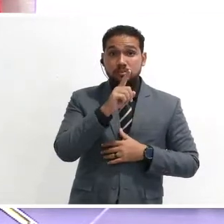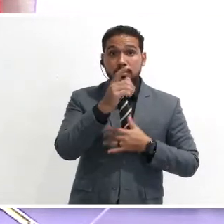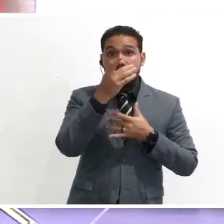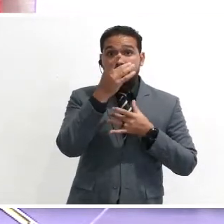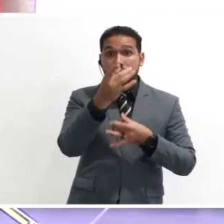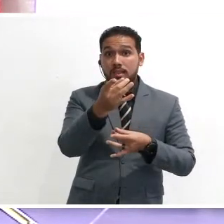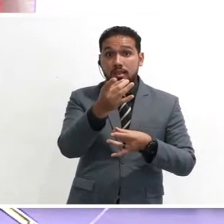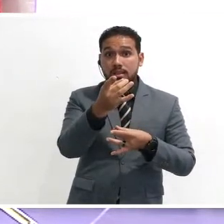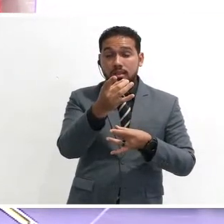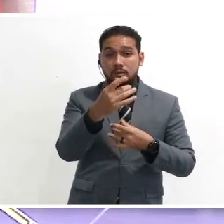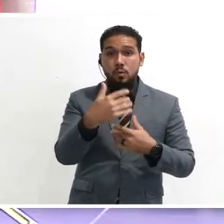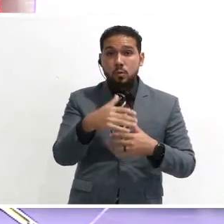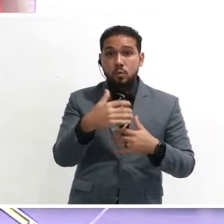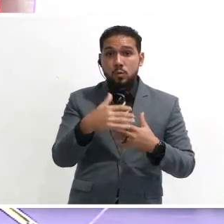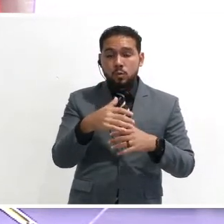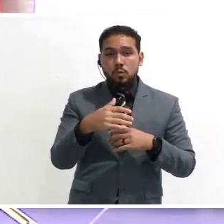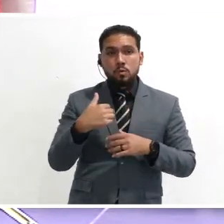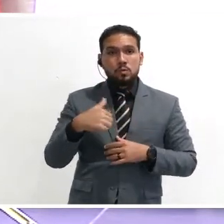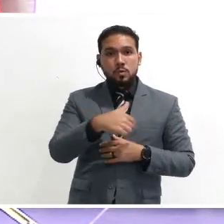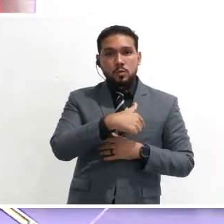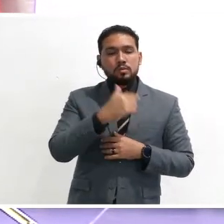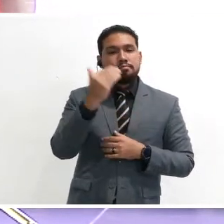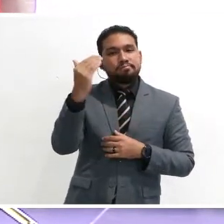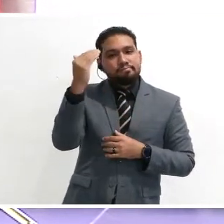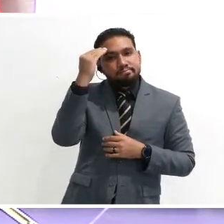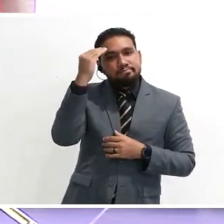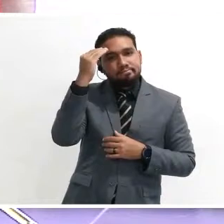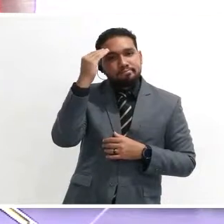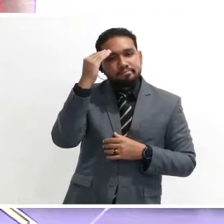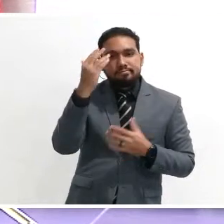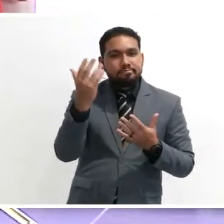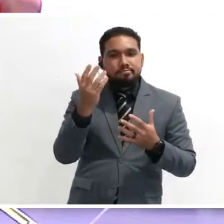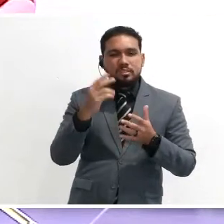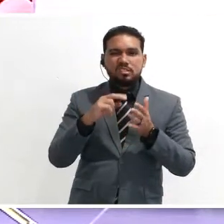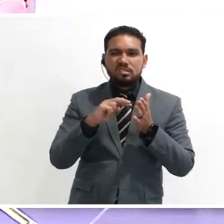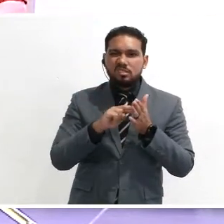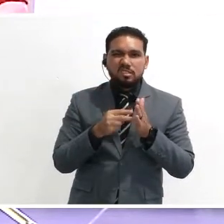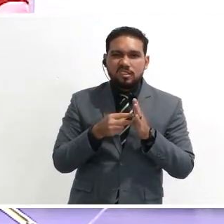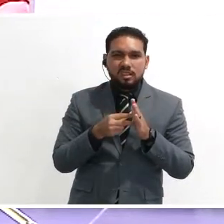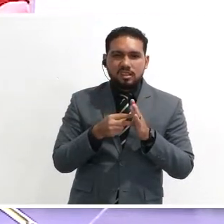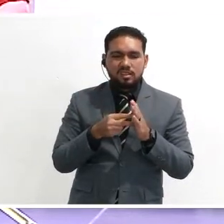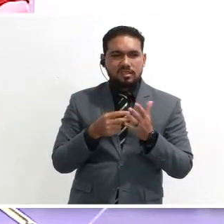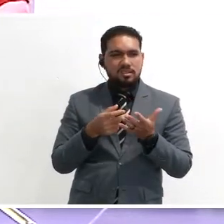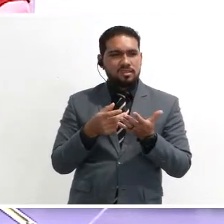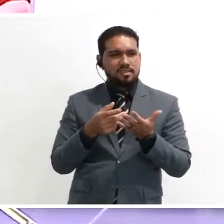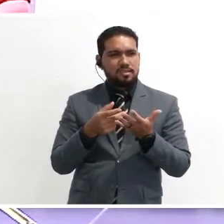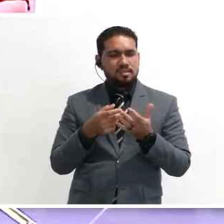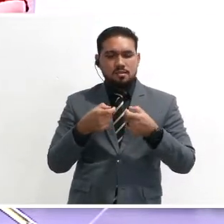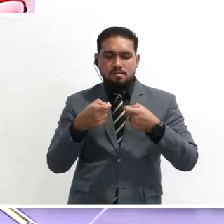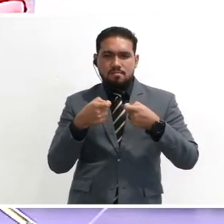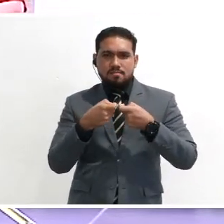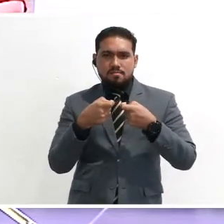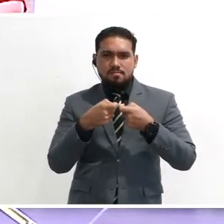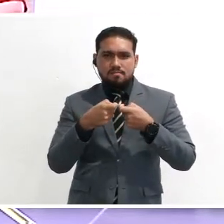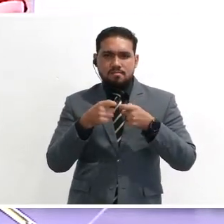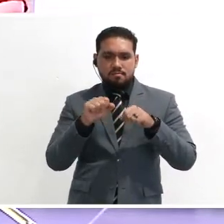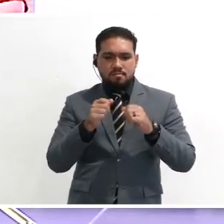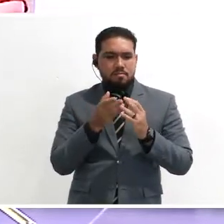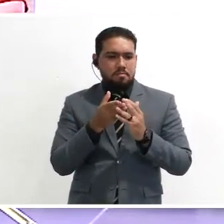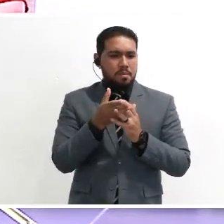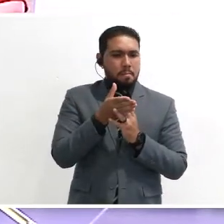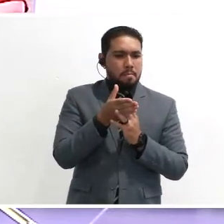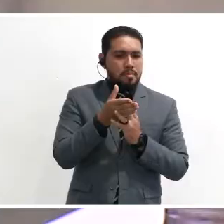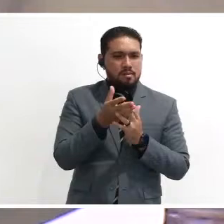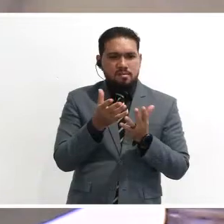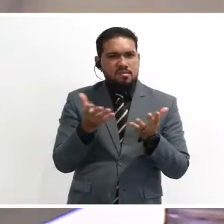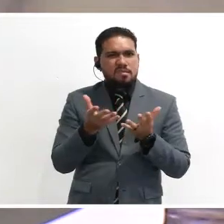el poder estar muy sensibilizados de lo que significa incursionar en esta industria de semiconductores,